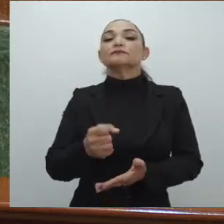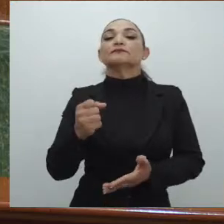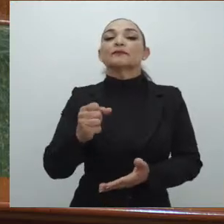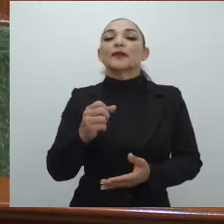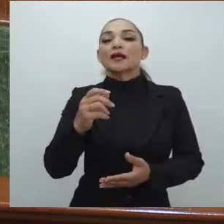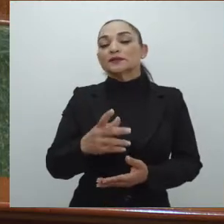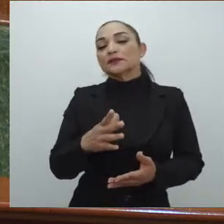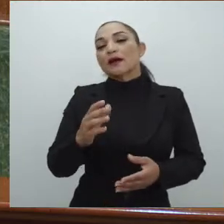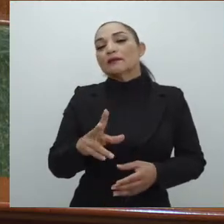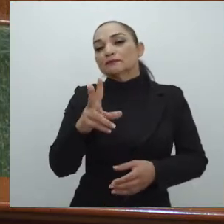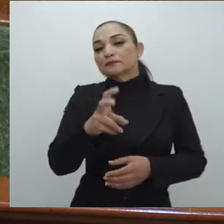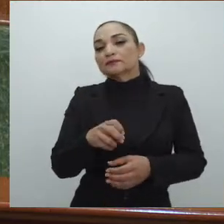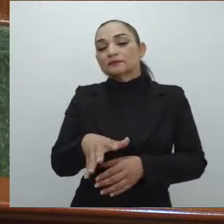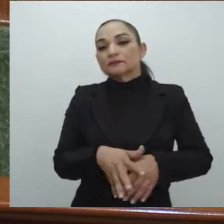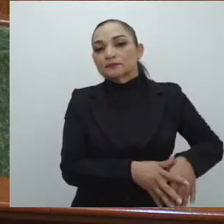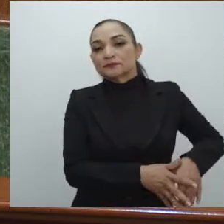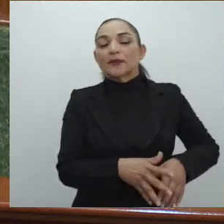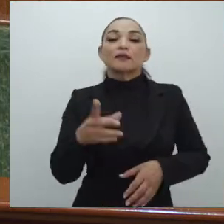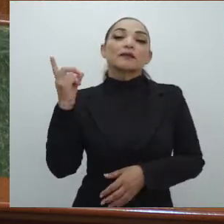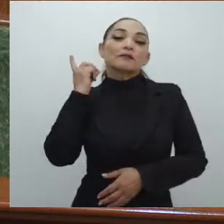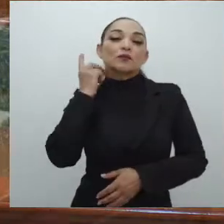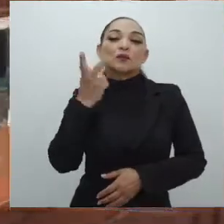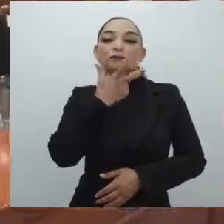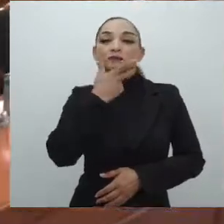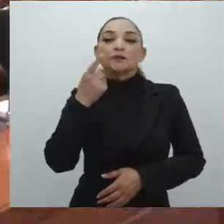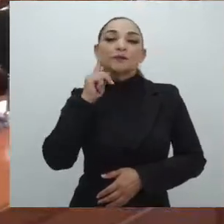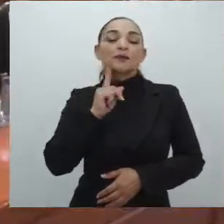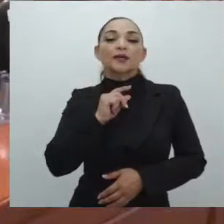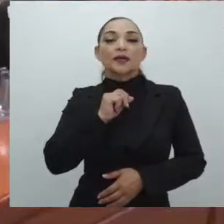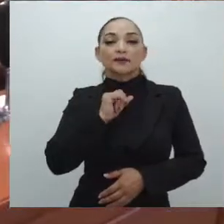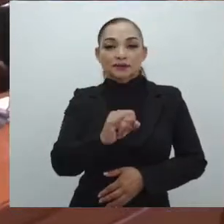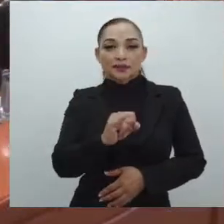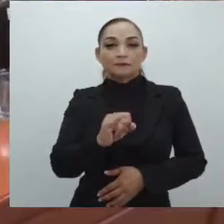por la afirmativa, sírvanse en manifestarlo.